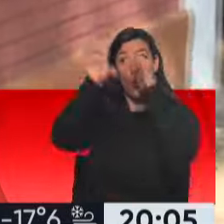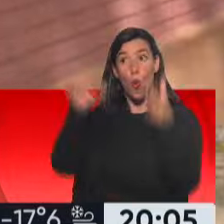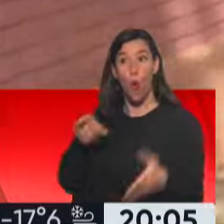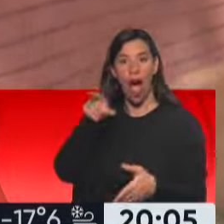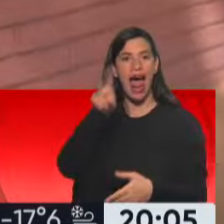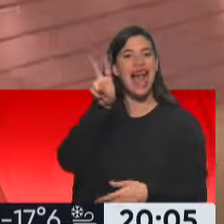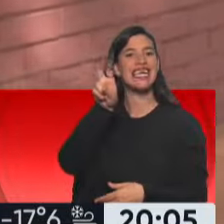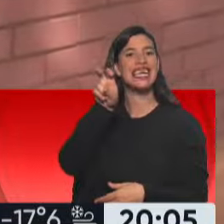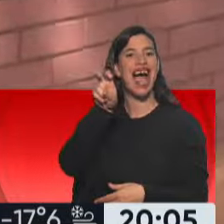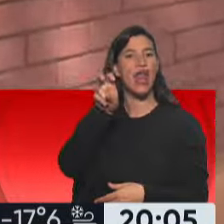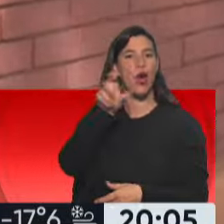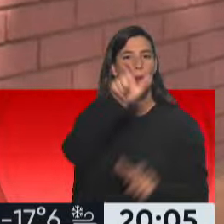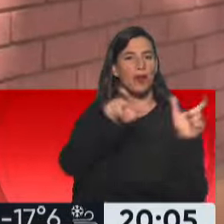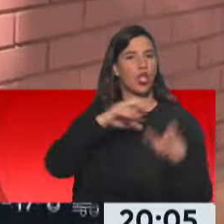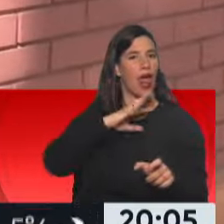túnel.